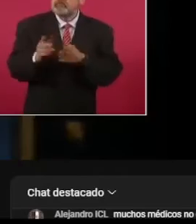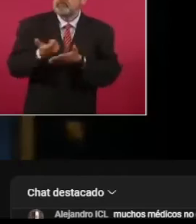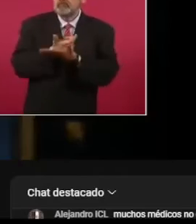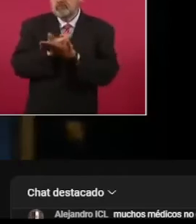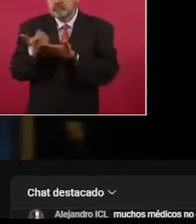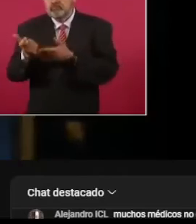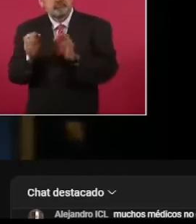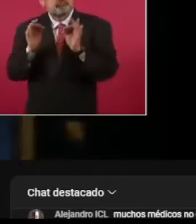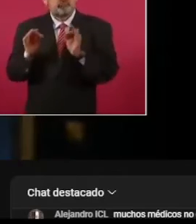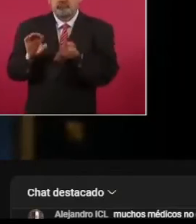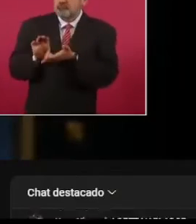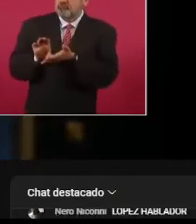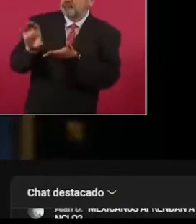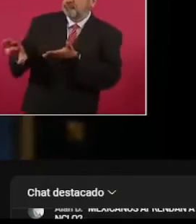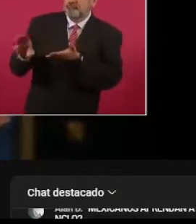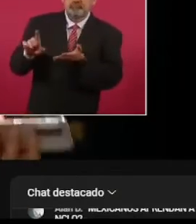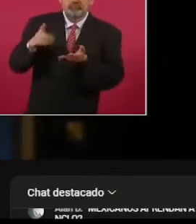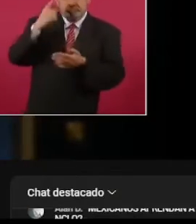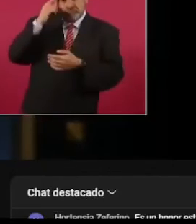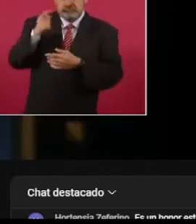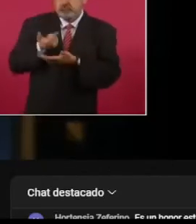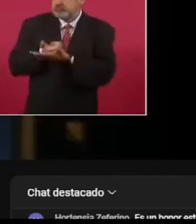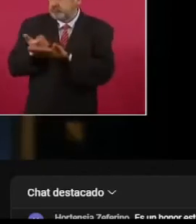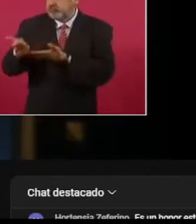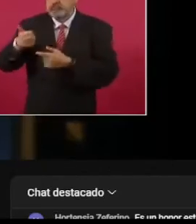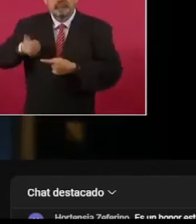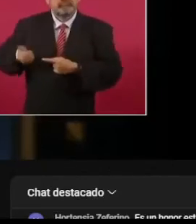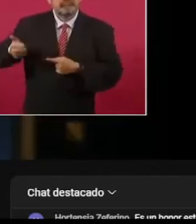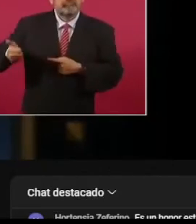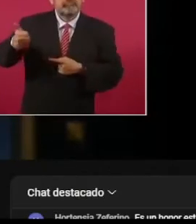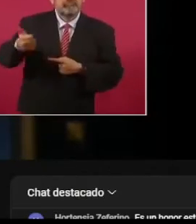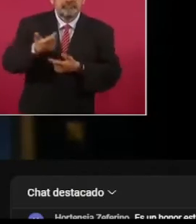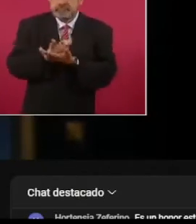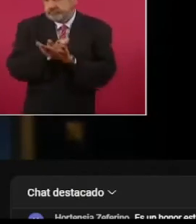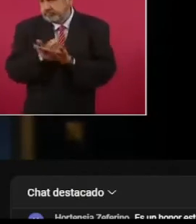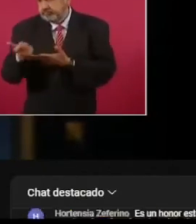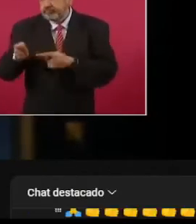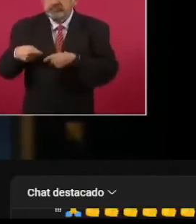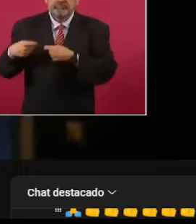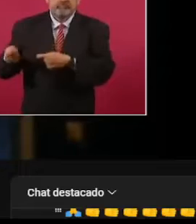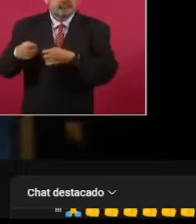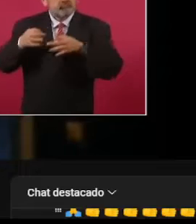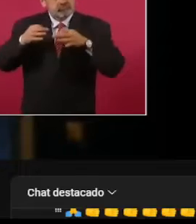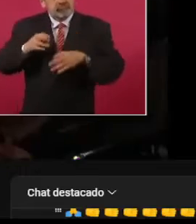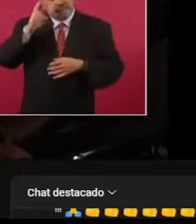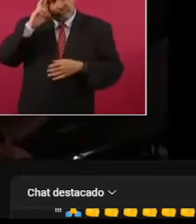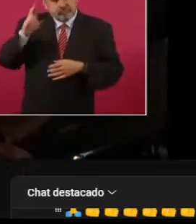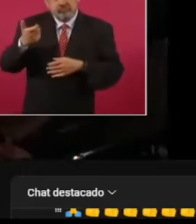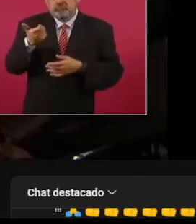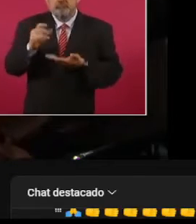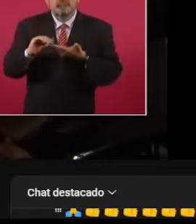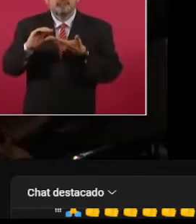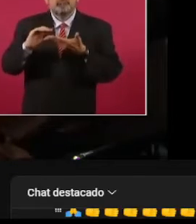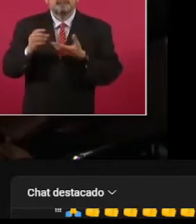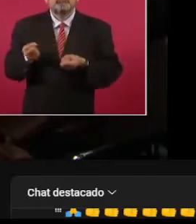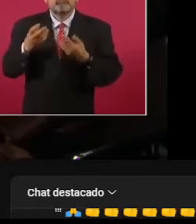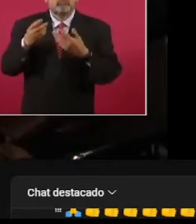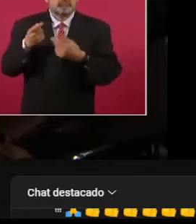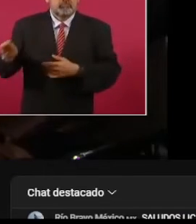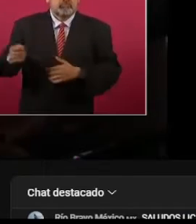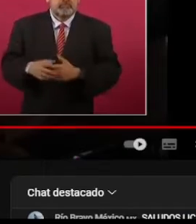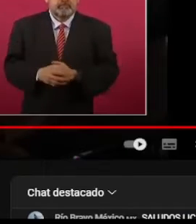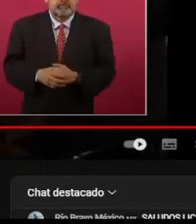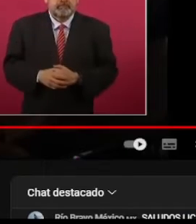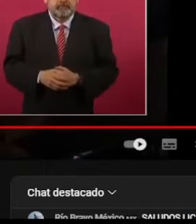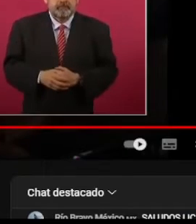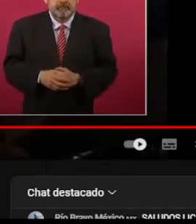su administración pudiera ofrecerles a los médicos y parteras mexicanos? Pues no lo tenemos